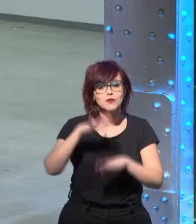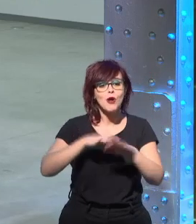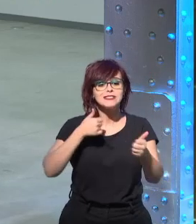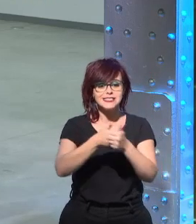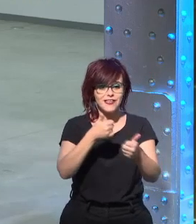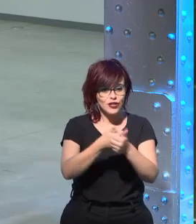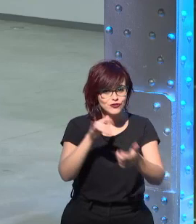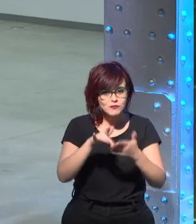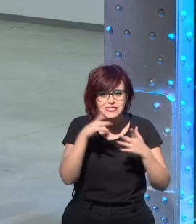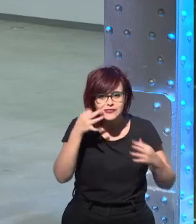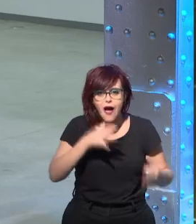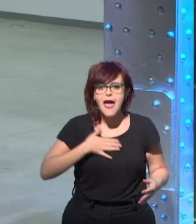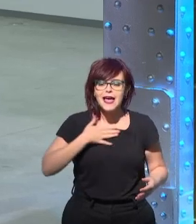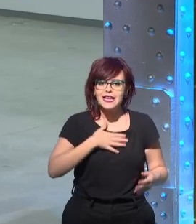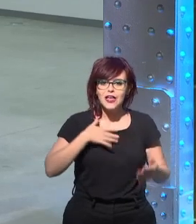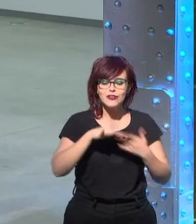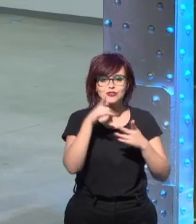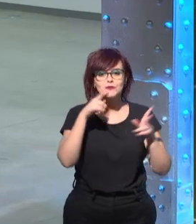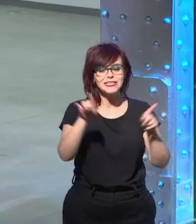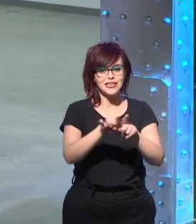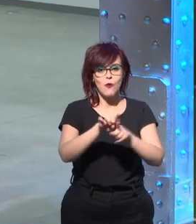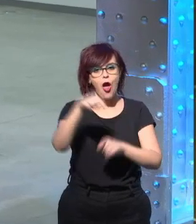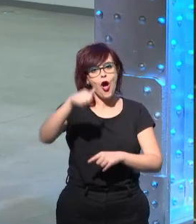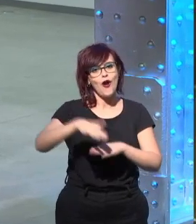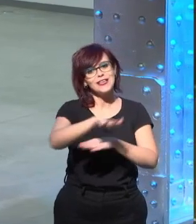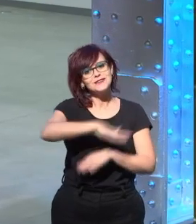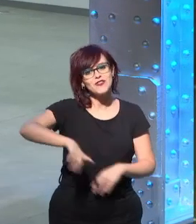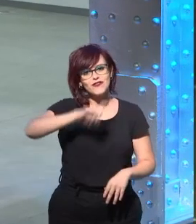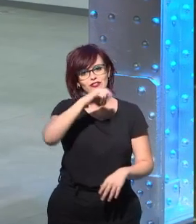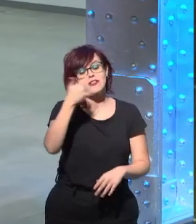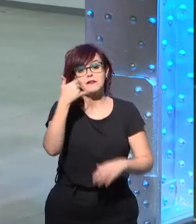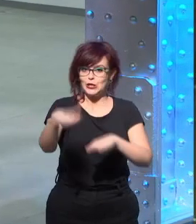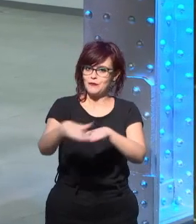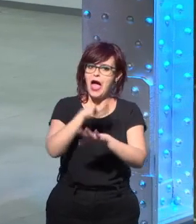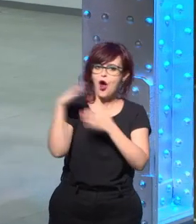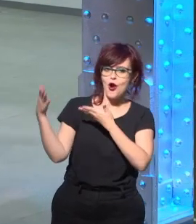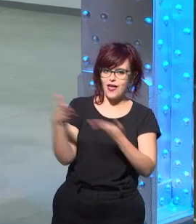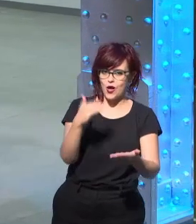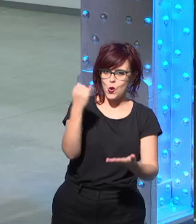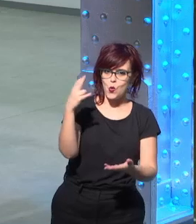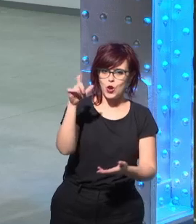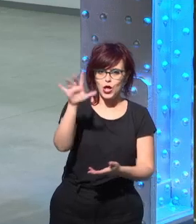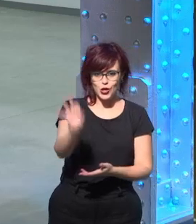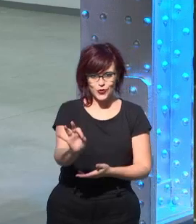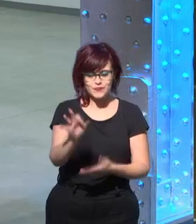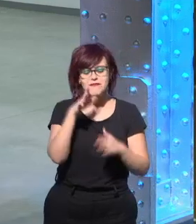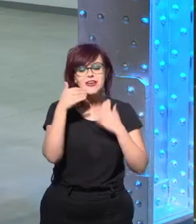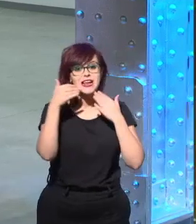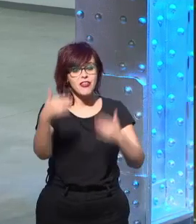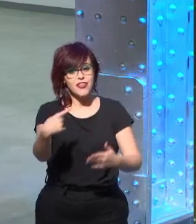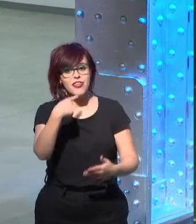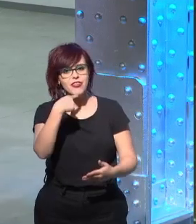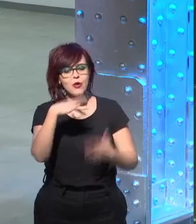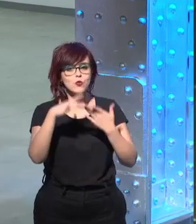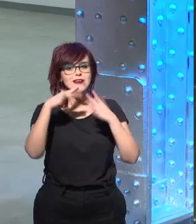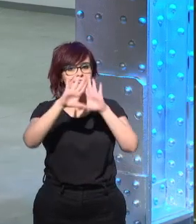vosotros y que estarán encantados de saber qué se está diciendo hoy en el Espacio Telefónica. Ahora sí, Julio. Pues muchas gracias. Decía que has